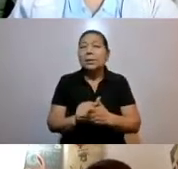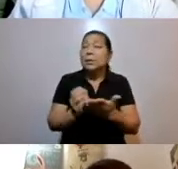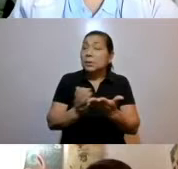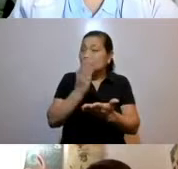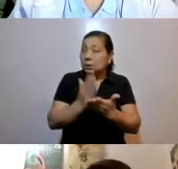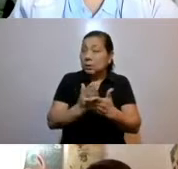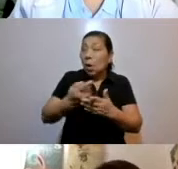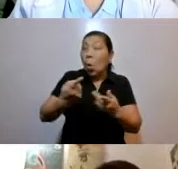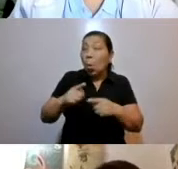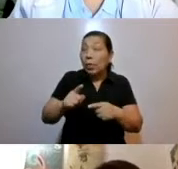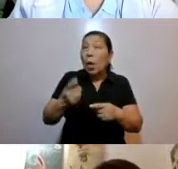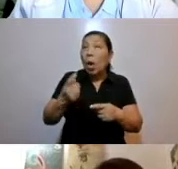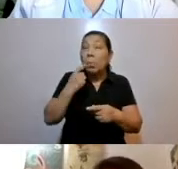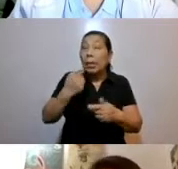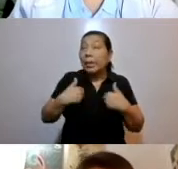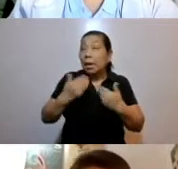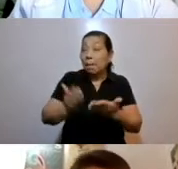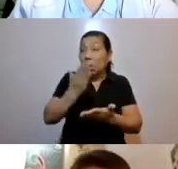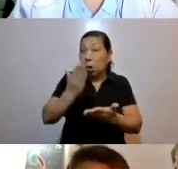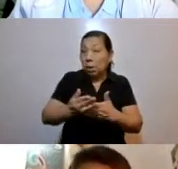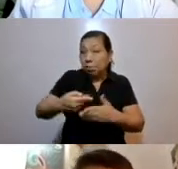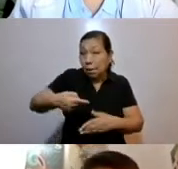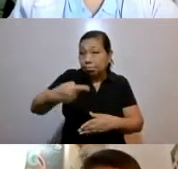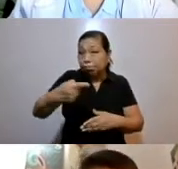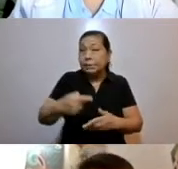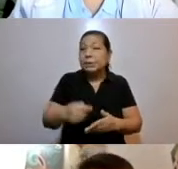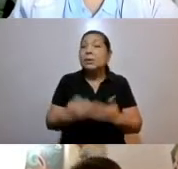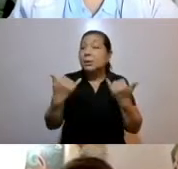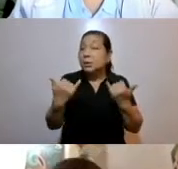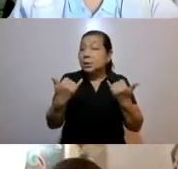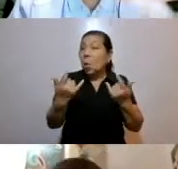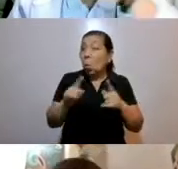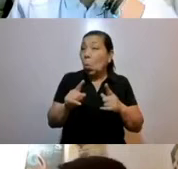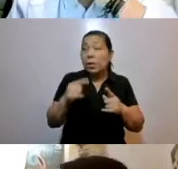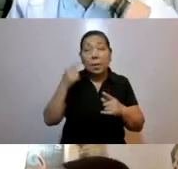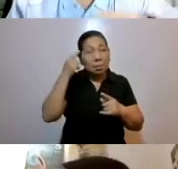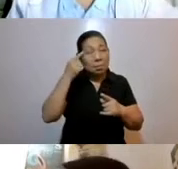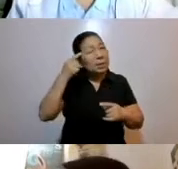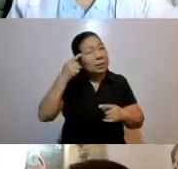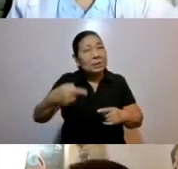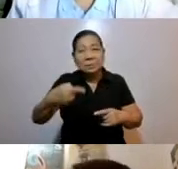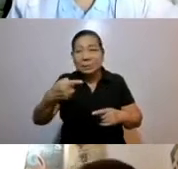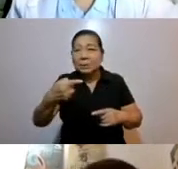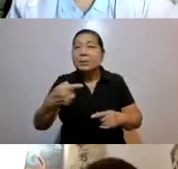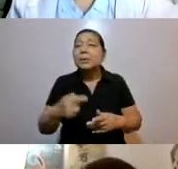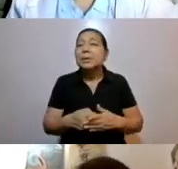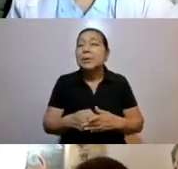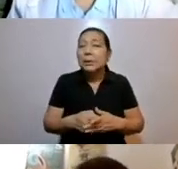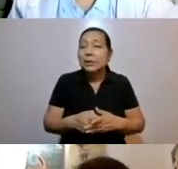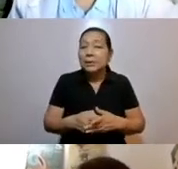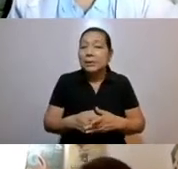de erección, este es un punto importante, ¿no? Ahora, cuando uno piensa en erección, uno piensa